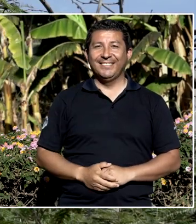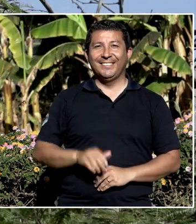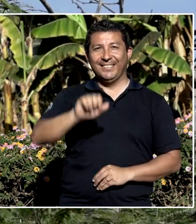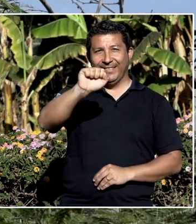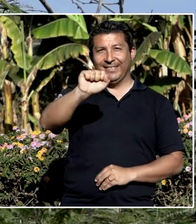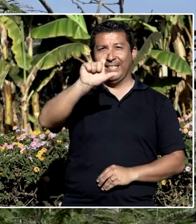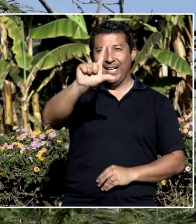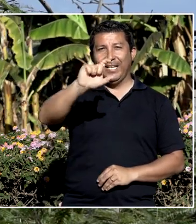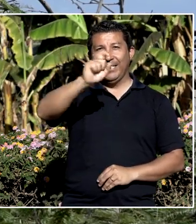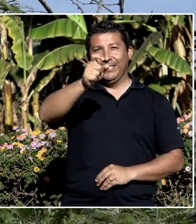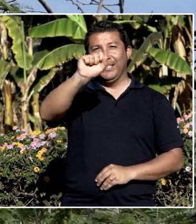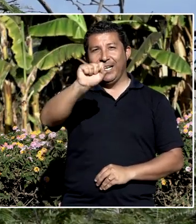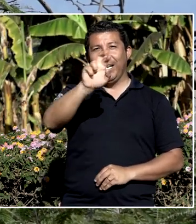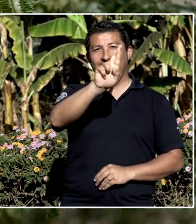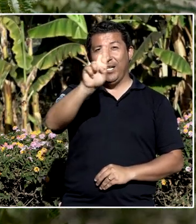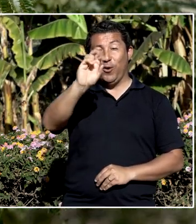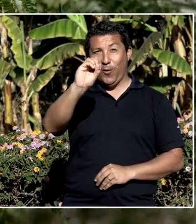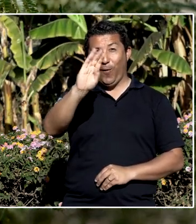algarrobos